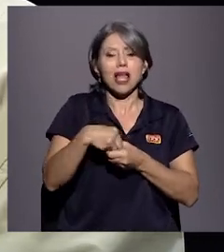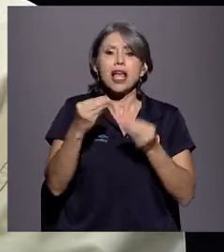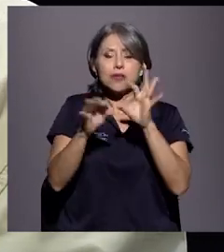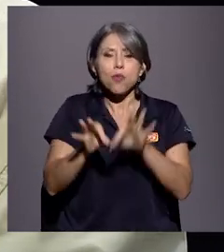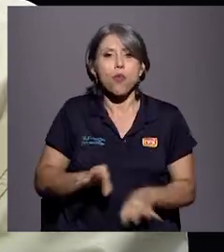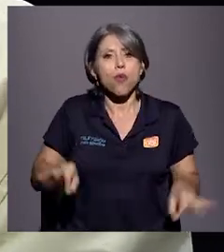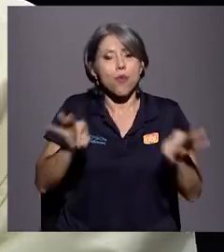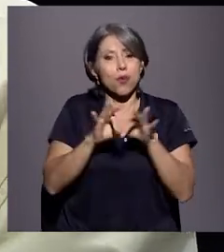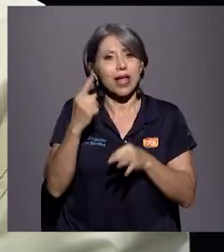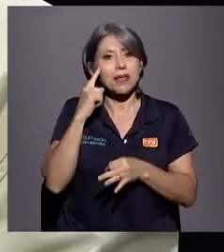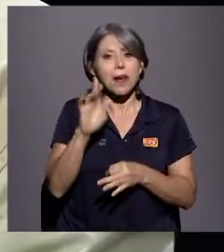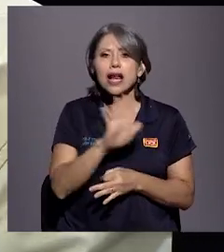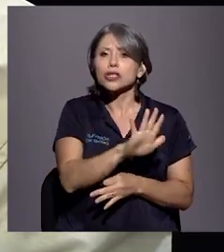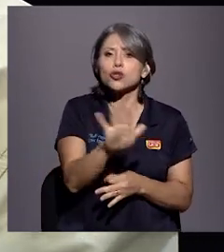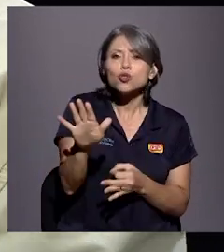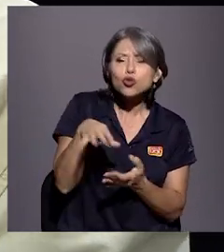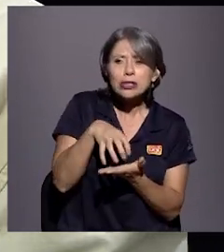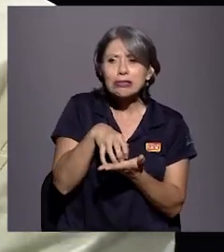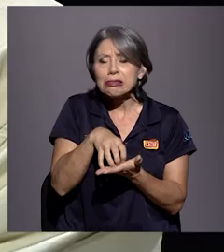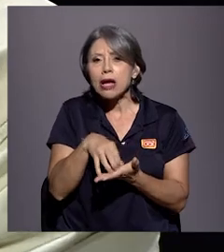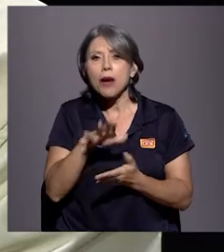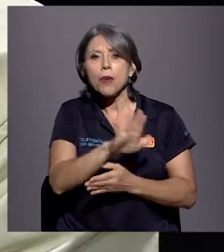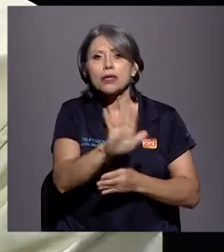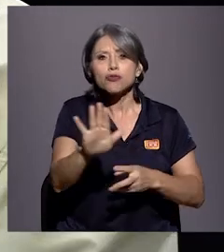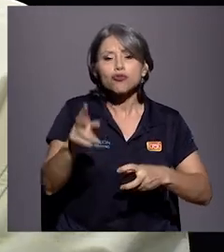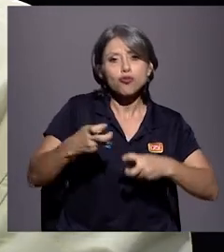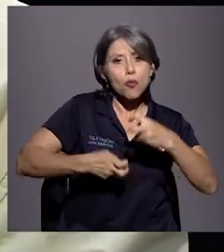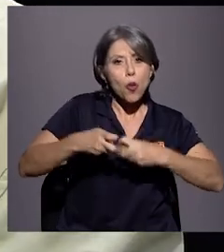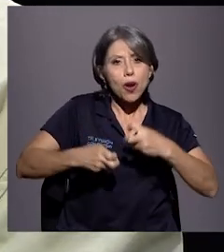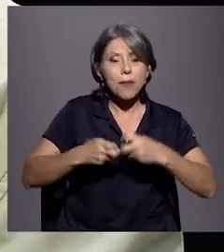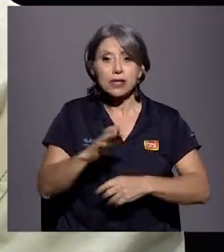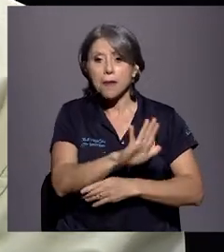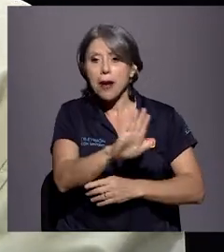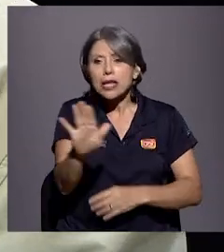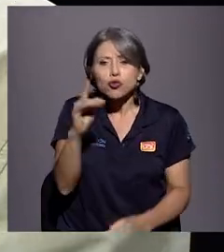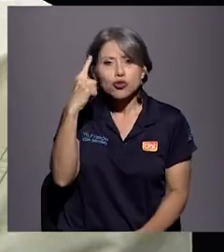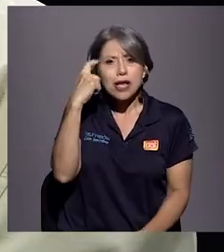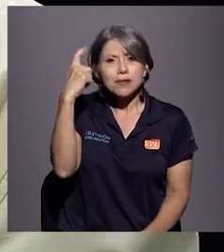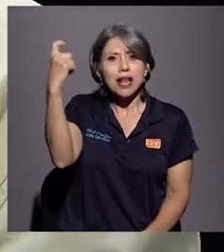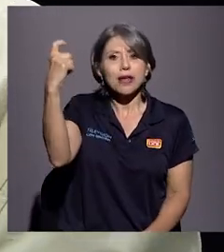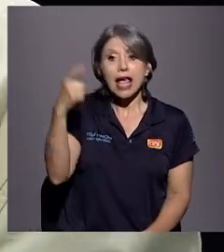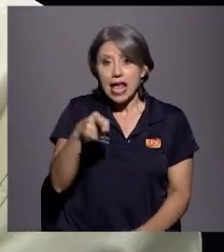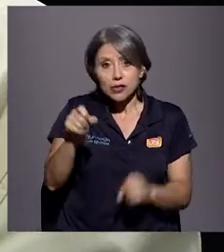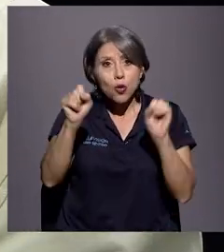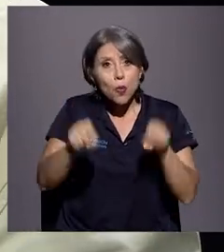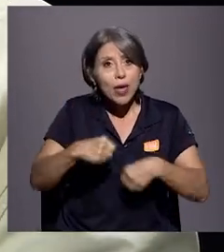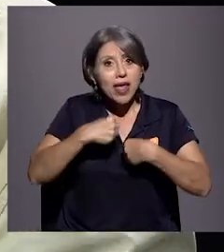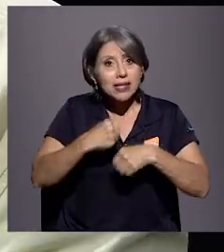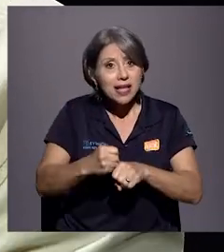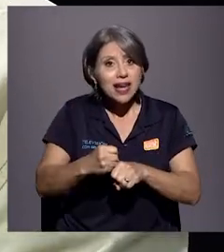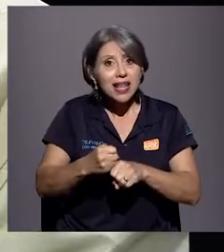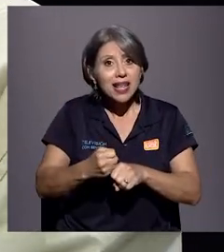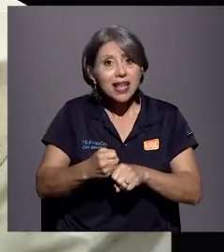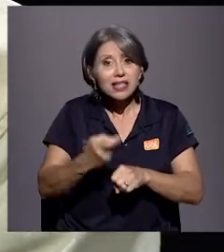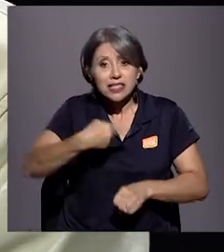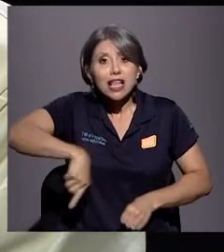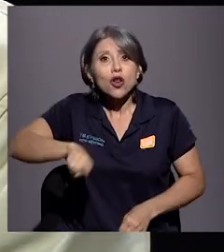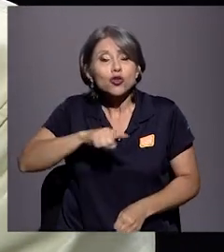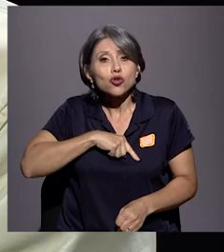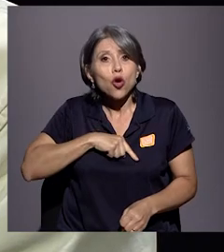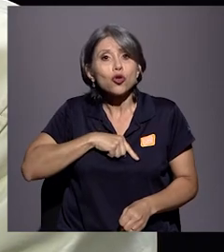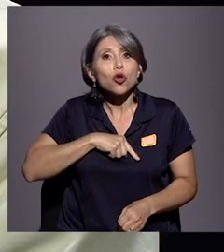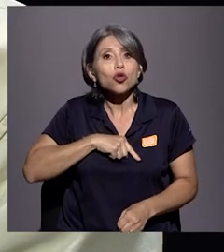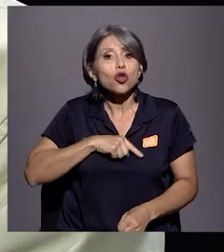sus inquietudes, para sus problemas, para sus aspiraciones. Y eso lo puede hacer si no vamos para las comunidades